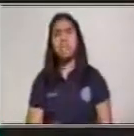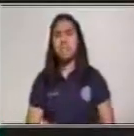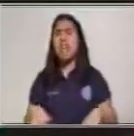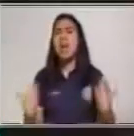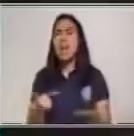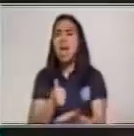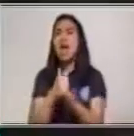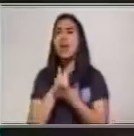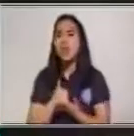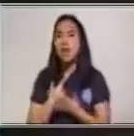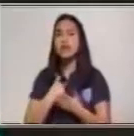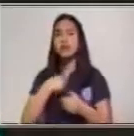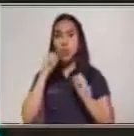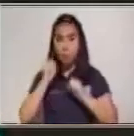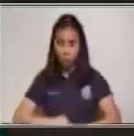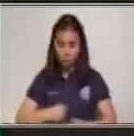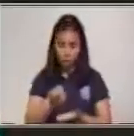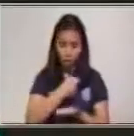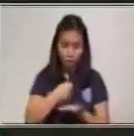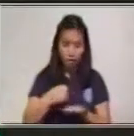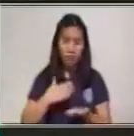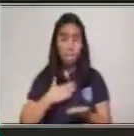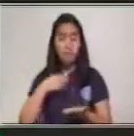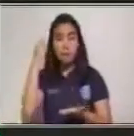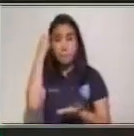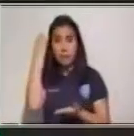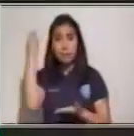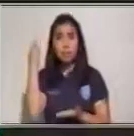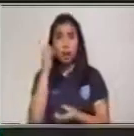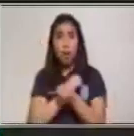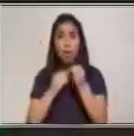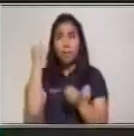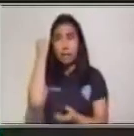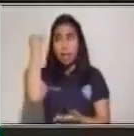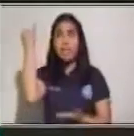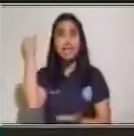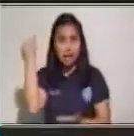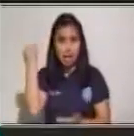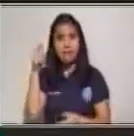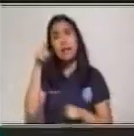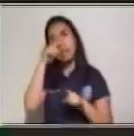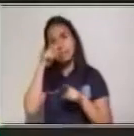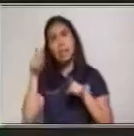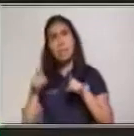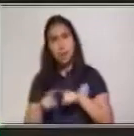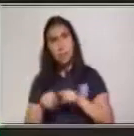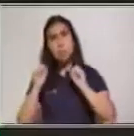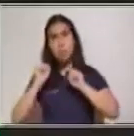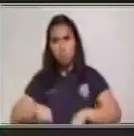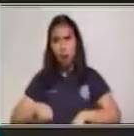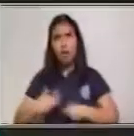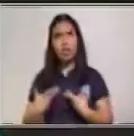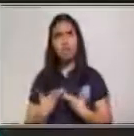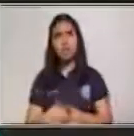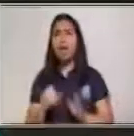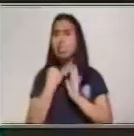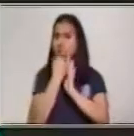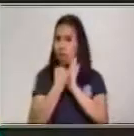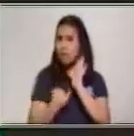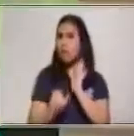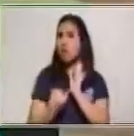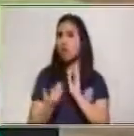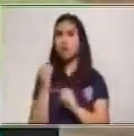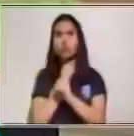tareas, lecturas, dibujos u otros conceptos ligados a través de una palabra clave o una idea